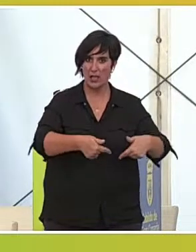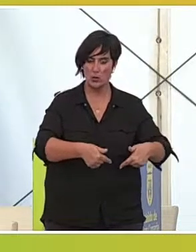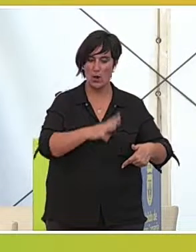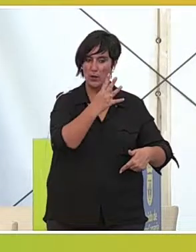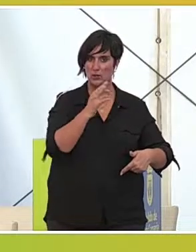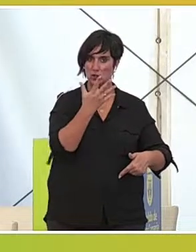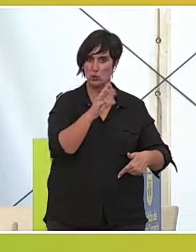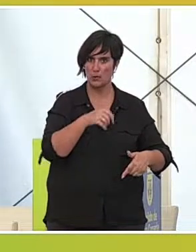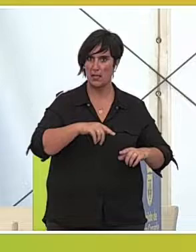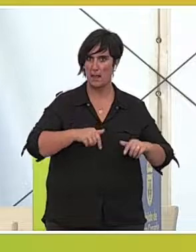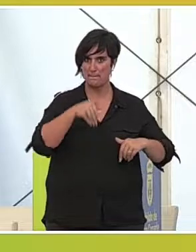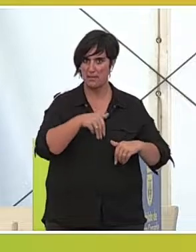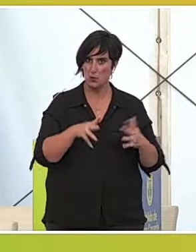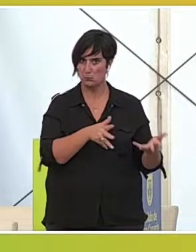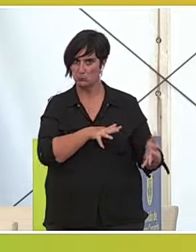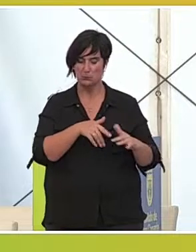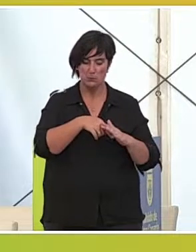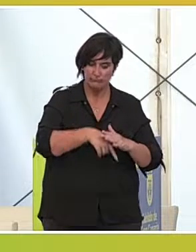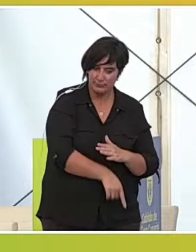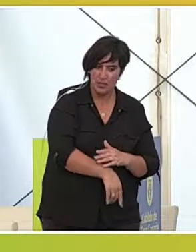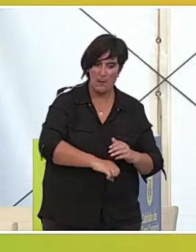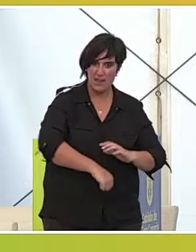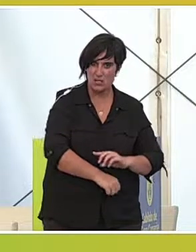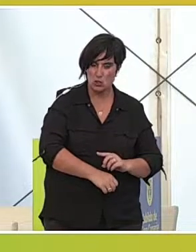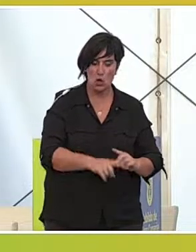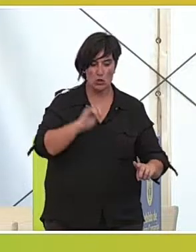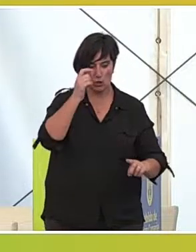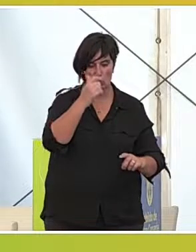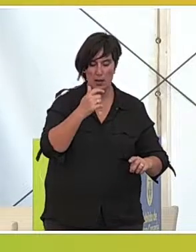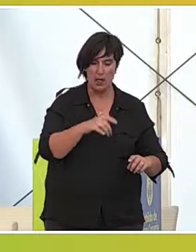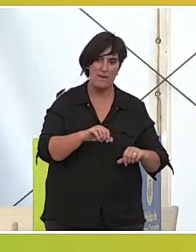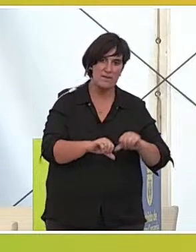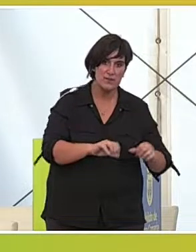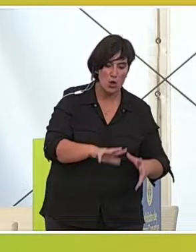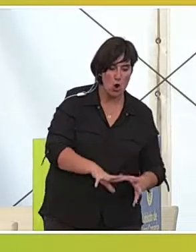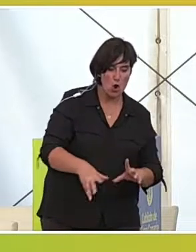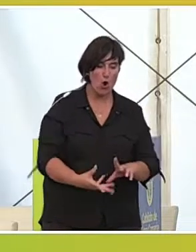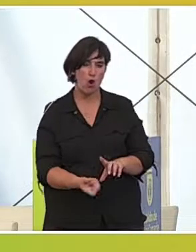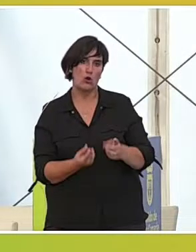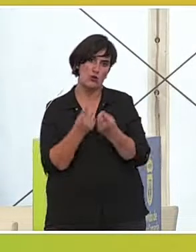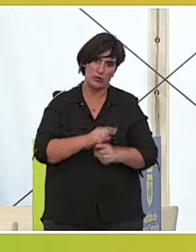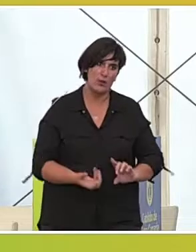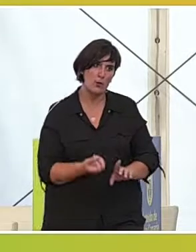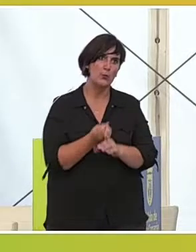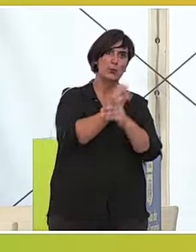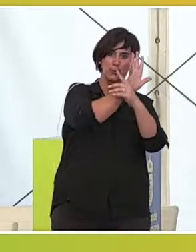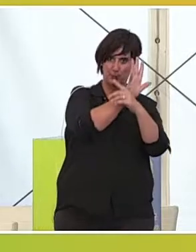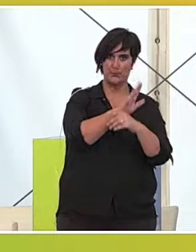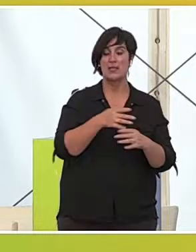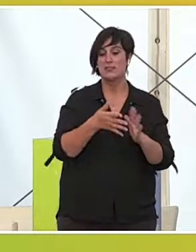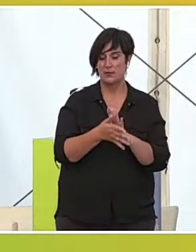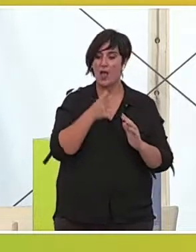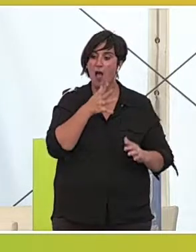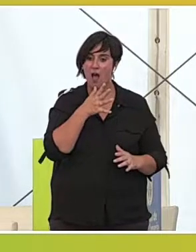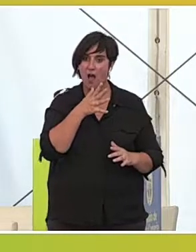metros, para realizar el concepto físico de la ósmosis inversa. Nos dejaría un agua